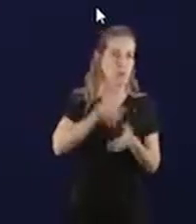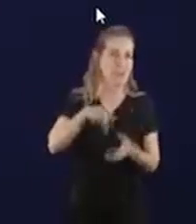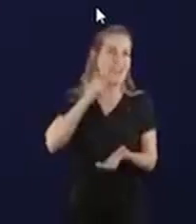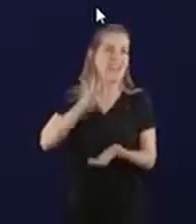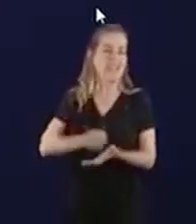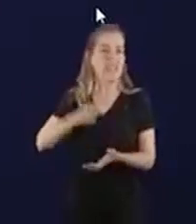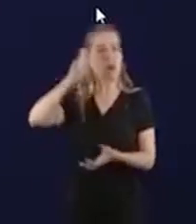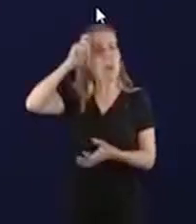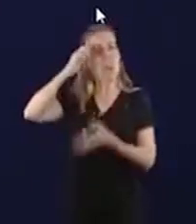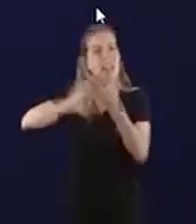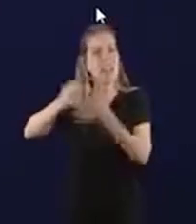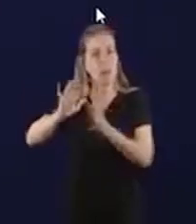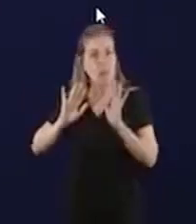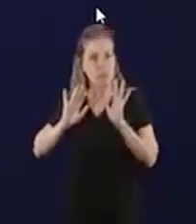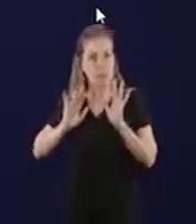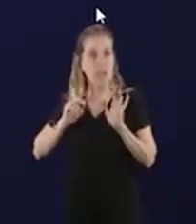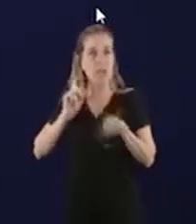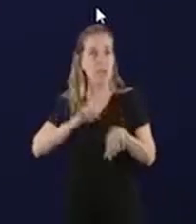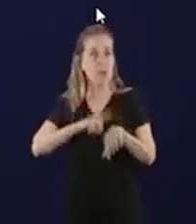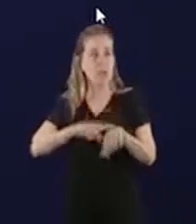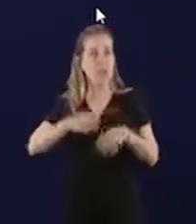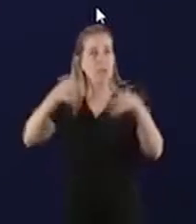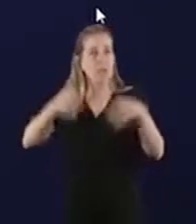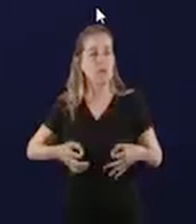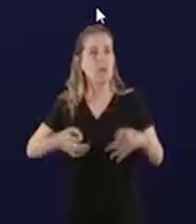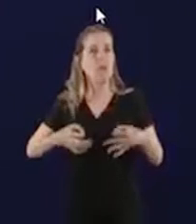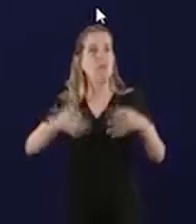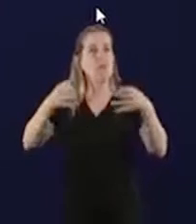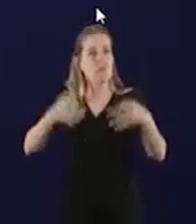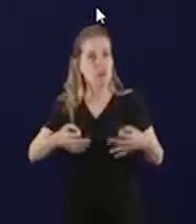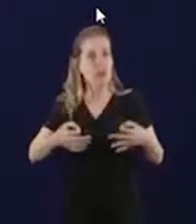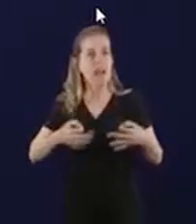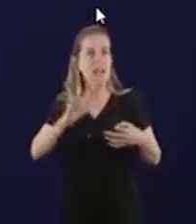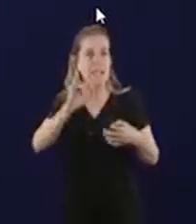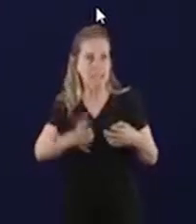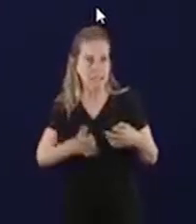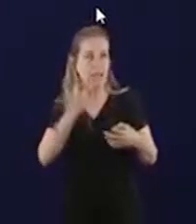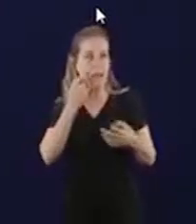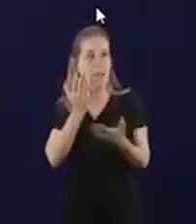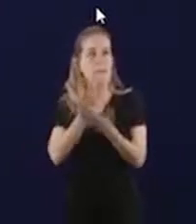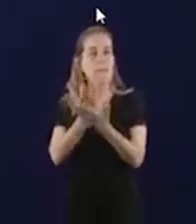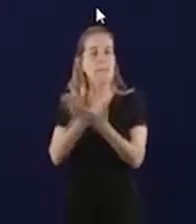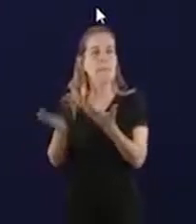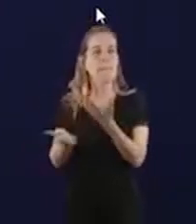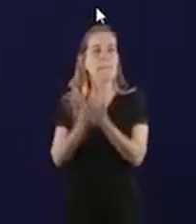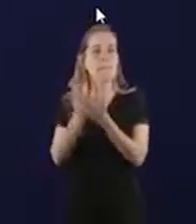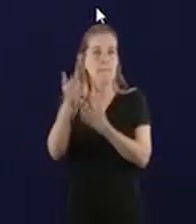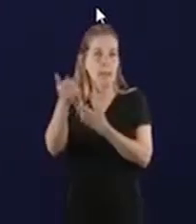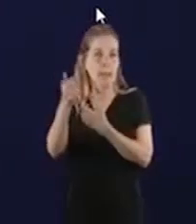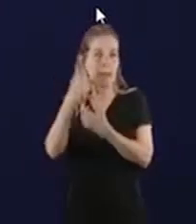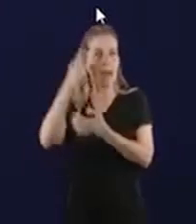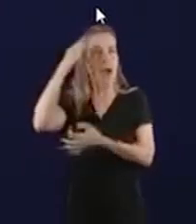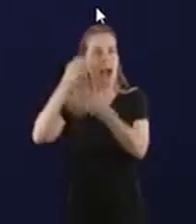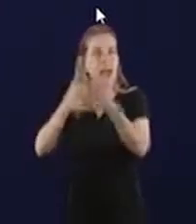supuesto cuando se formalice inmediatamente haremos la el proceso de apelación y de pedido de incompetencia como les